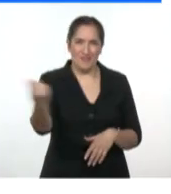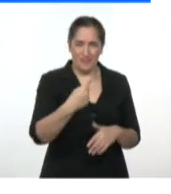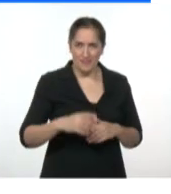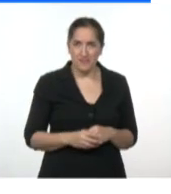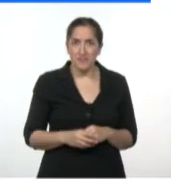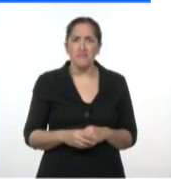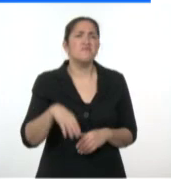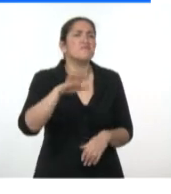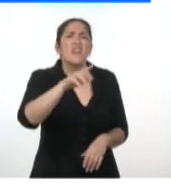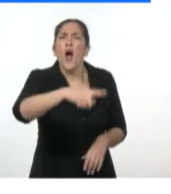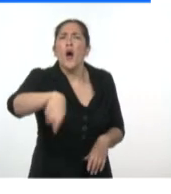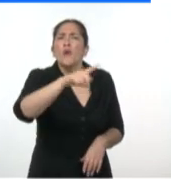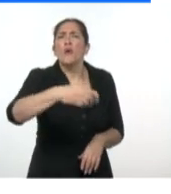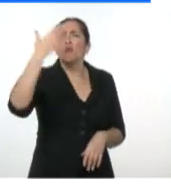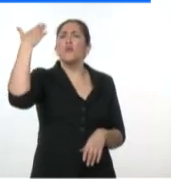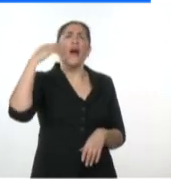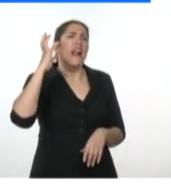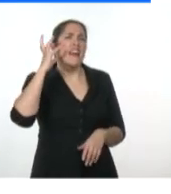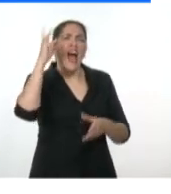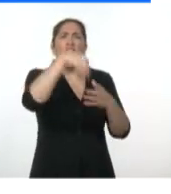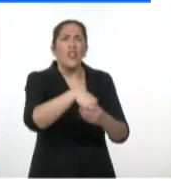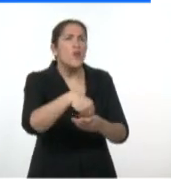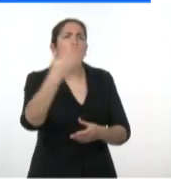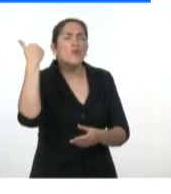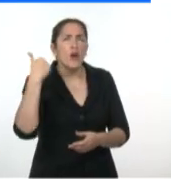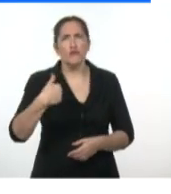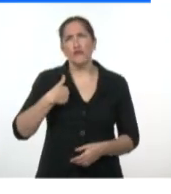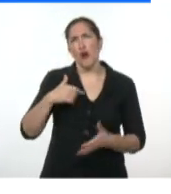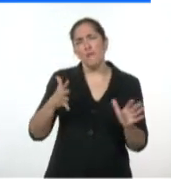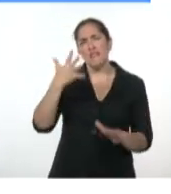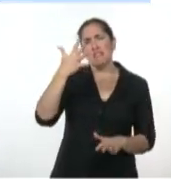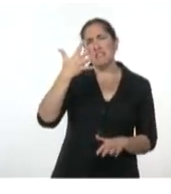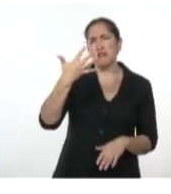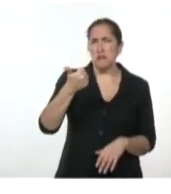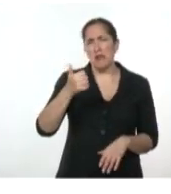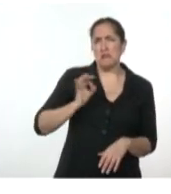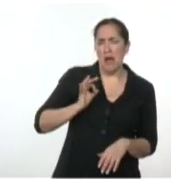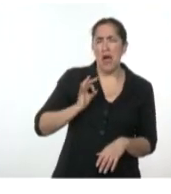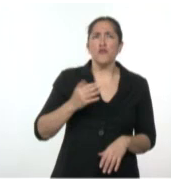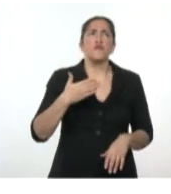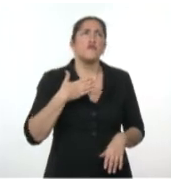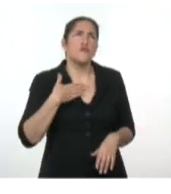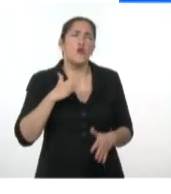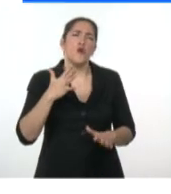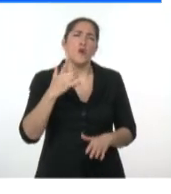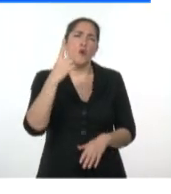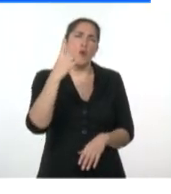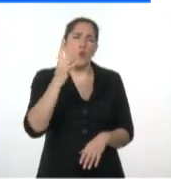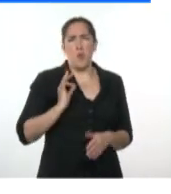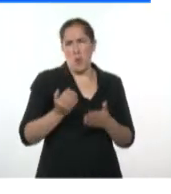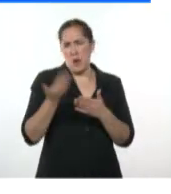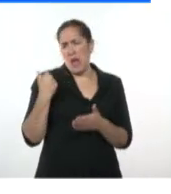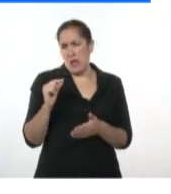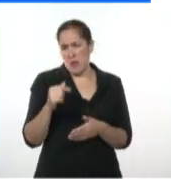Chicos, ¿hace cuánto empezaron en la radio? Yo 5 años más o menos, 5 o 6 años. Yo va a ser un año dentro de